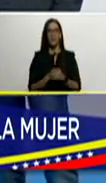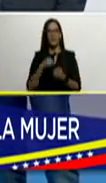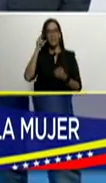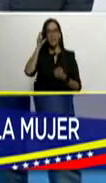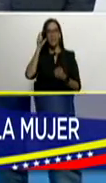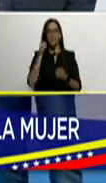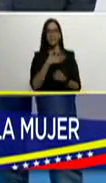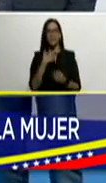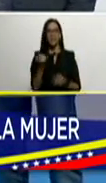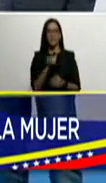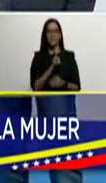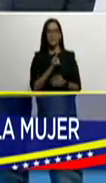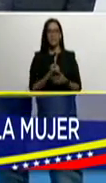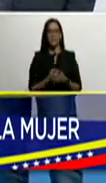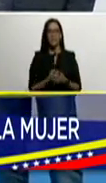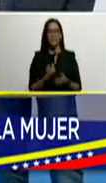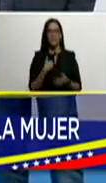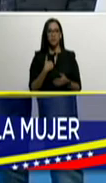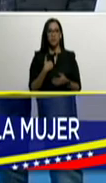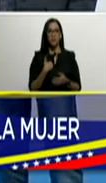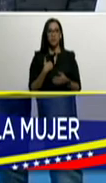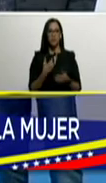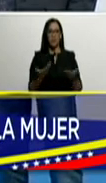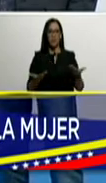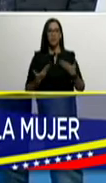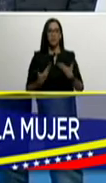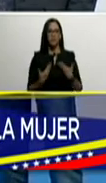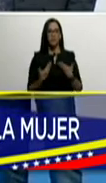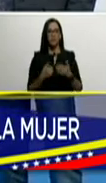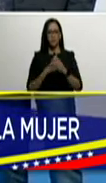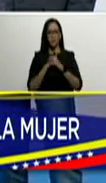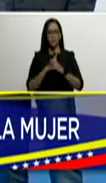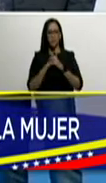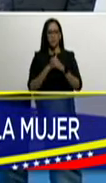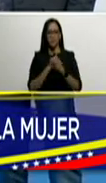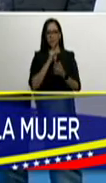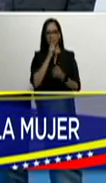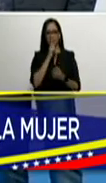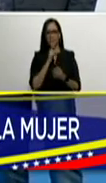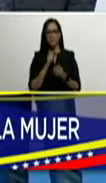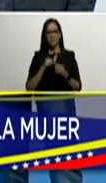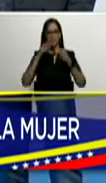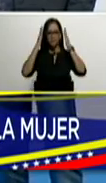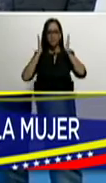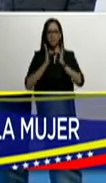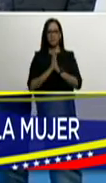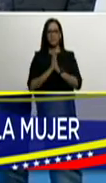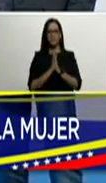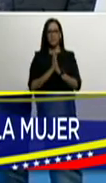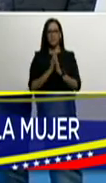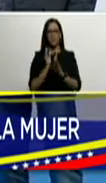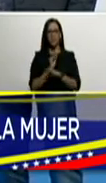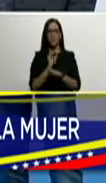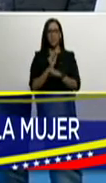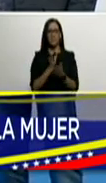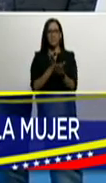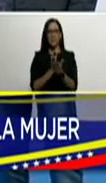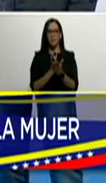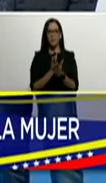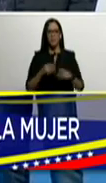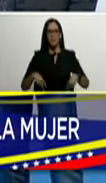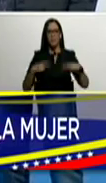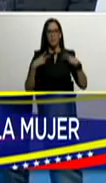atentado. Y yo, cuando me la regalaron, yo oré en silencio y le dije, chinita, protégeme siempre mi